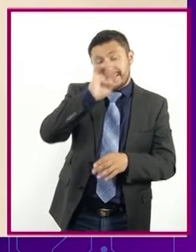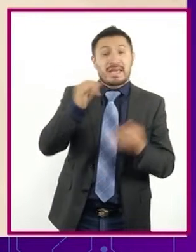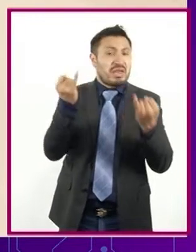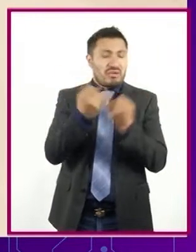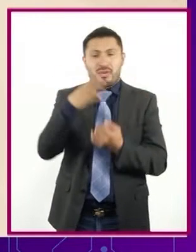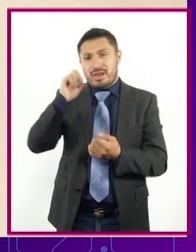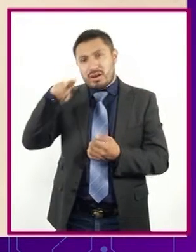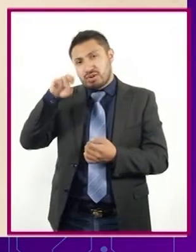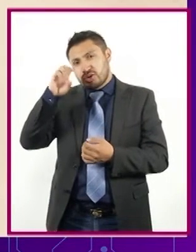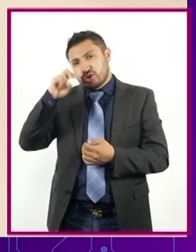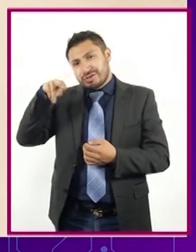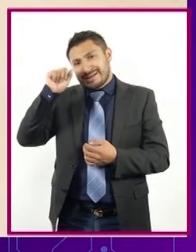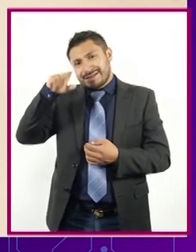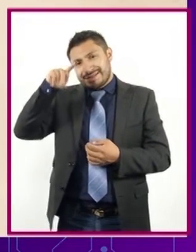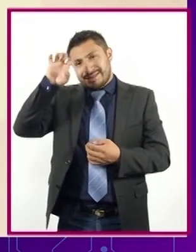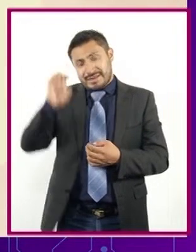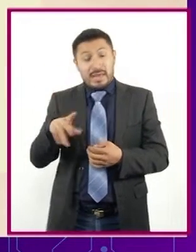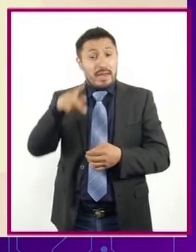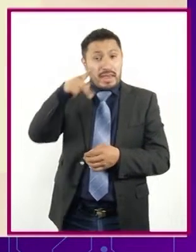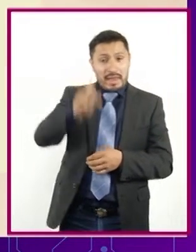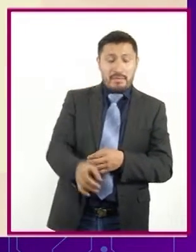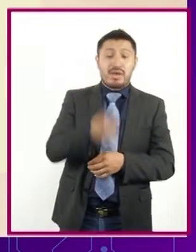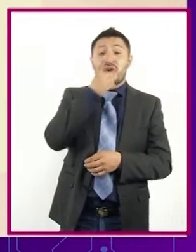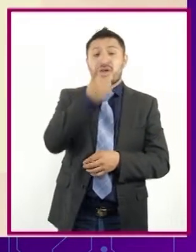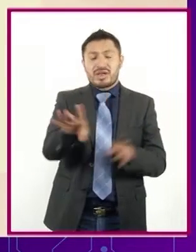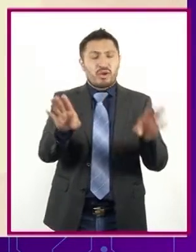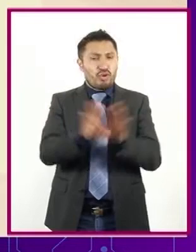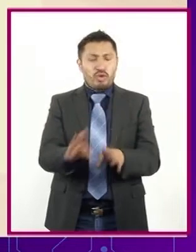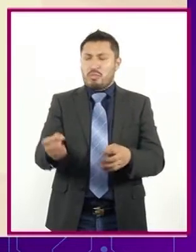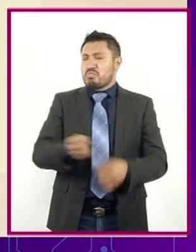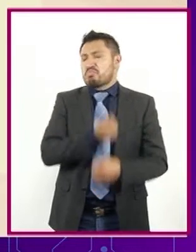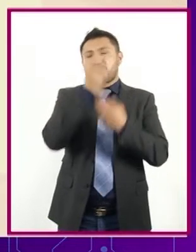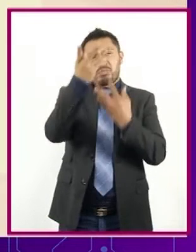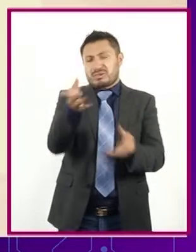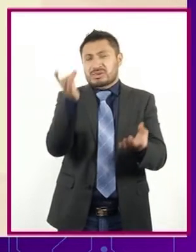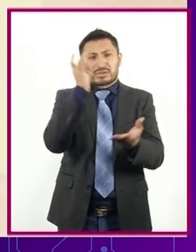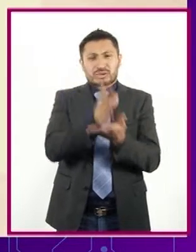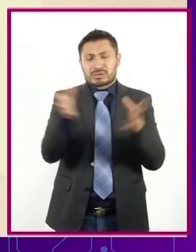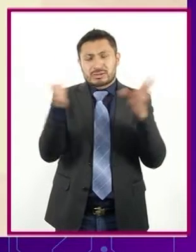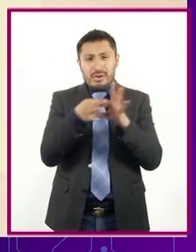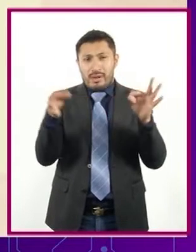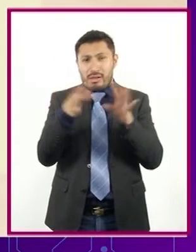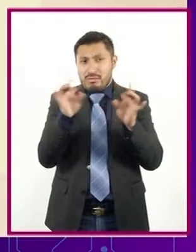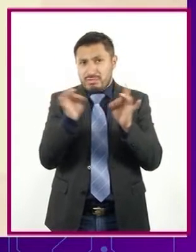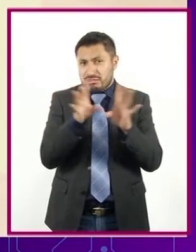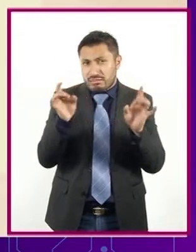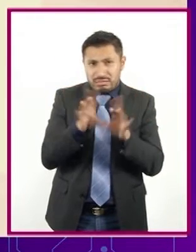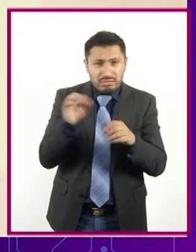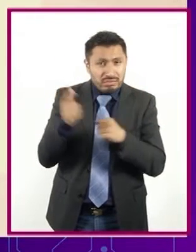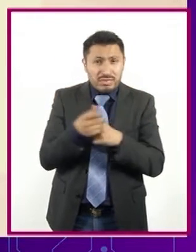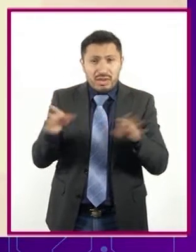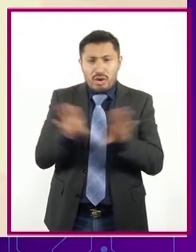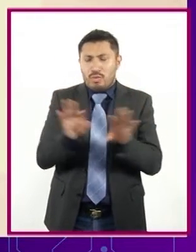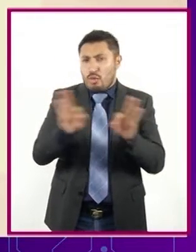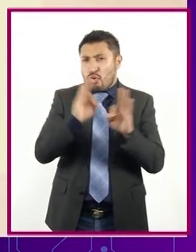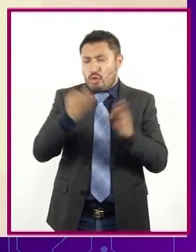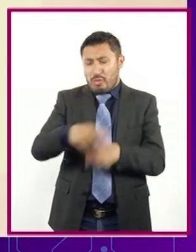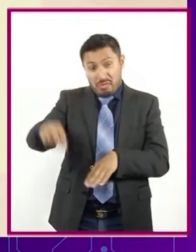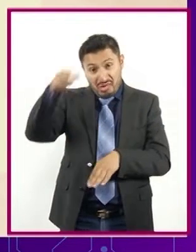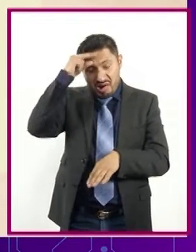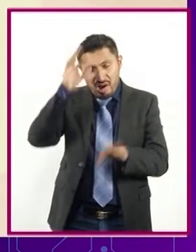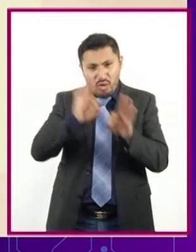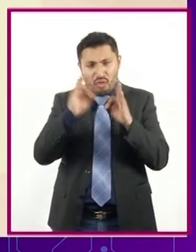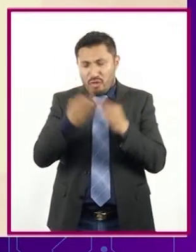consonante. En cambio, los dichos son expresiones que describen una situación de manera ingeniosa y de